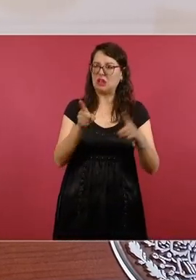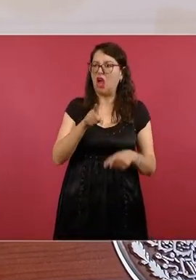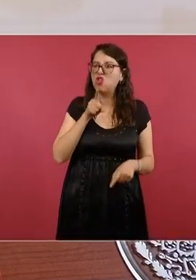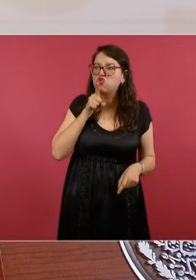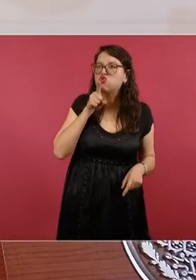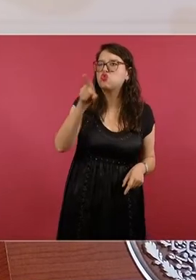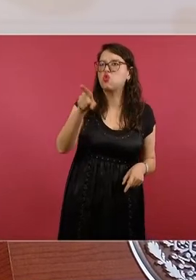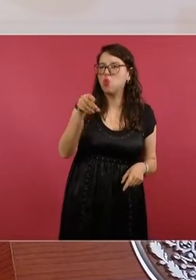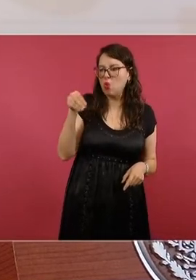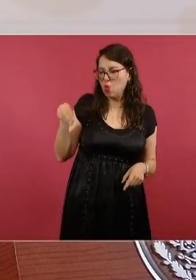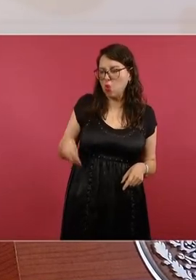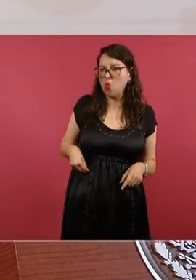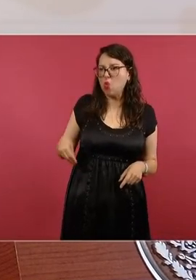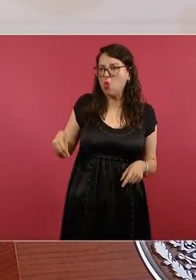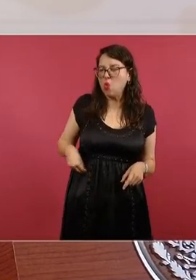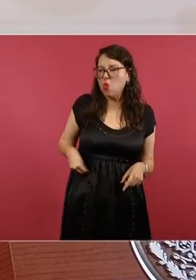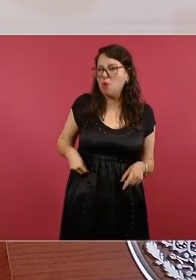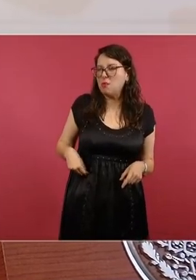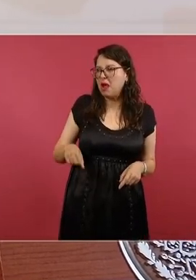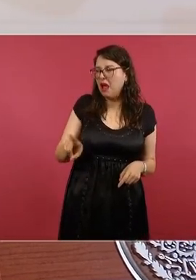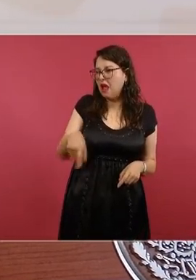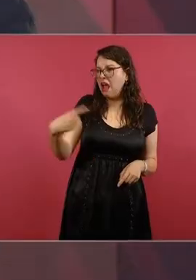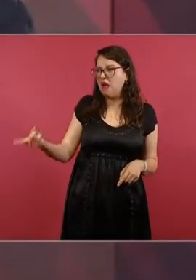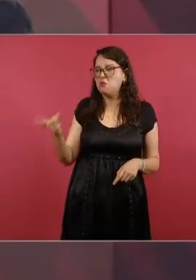lo responsabilizó de entregar la plaza,